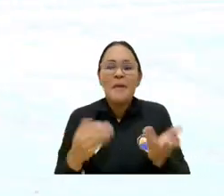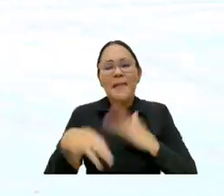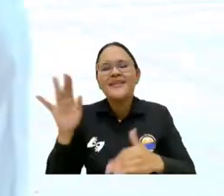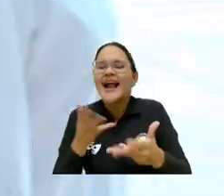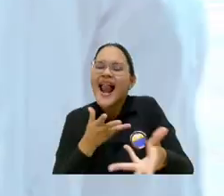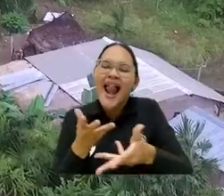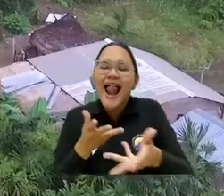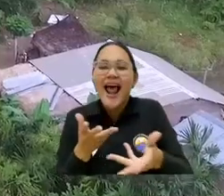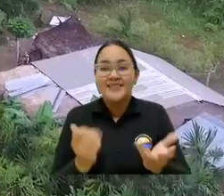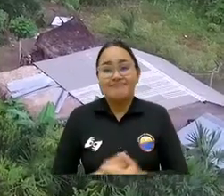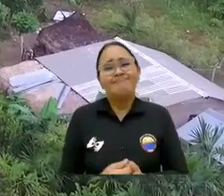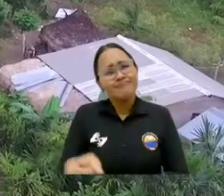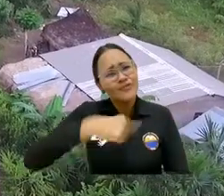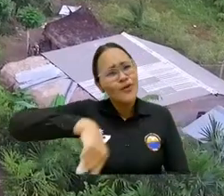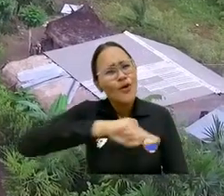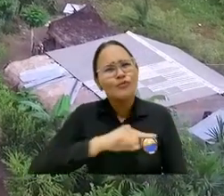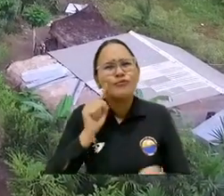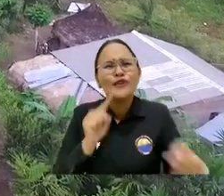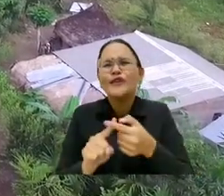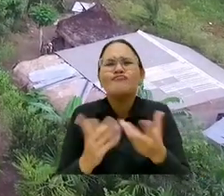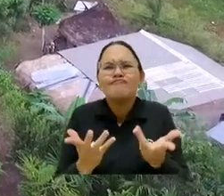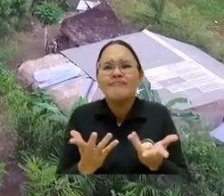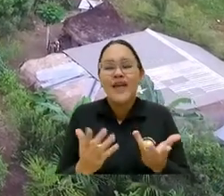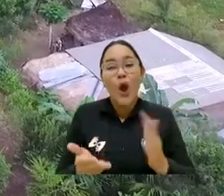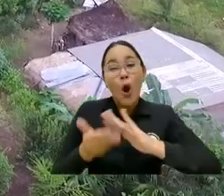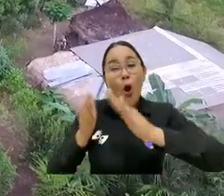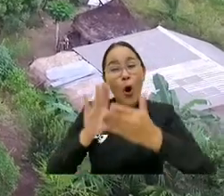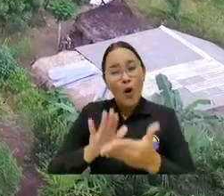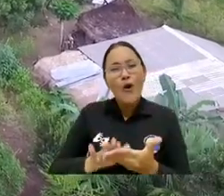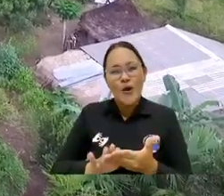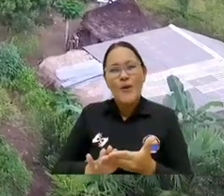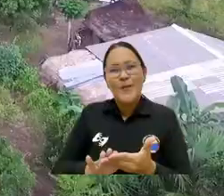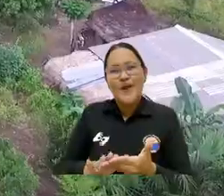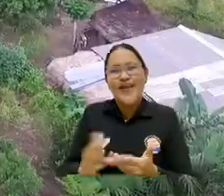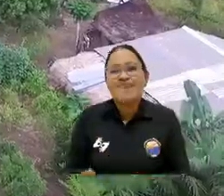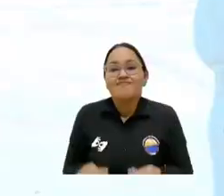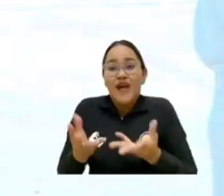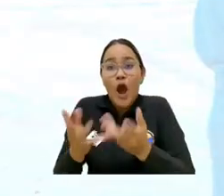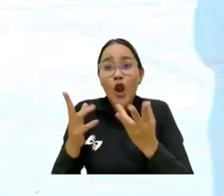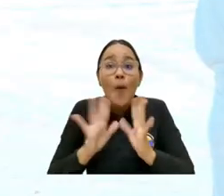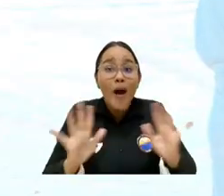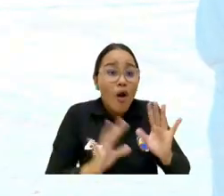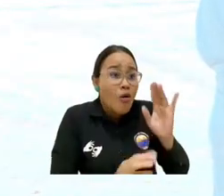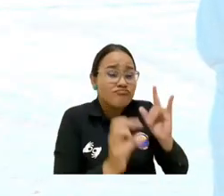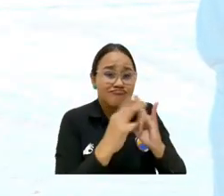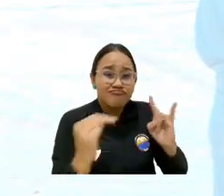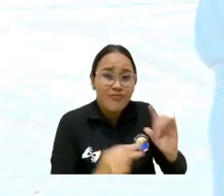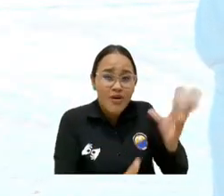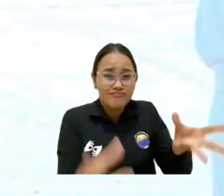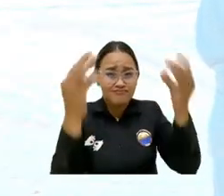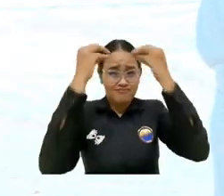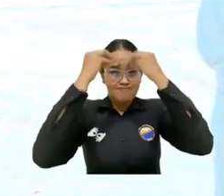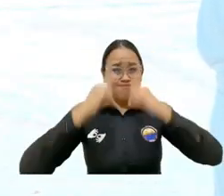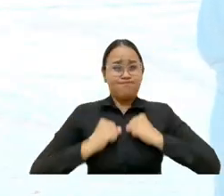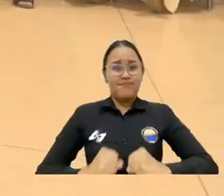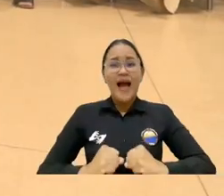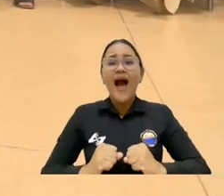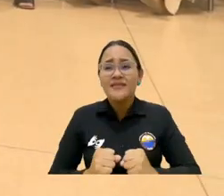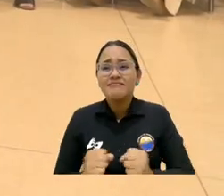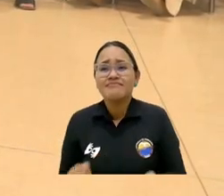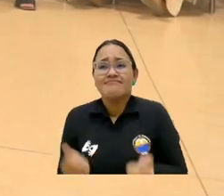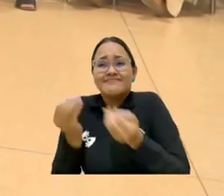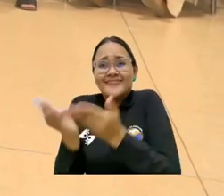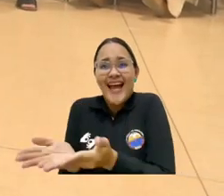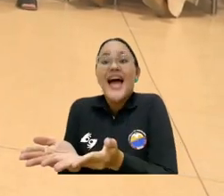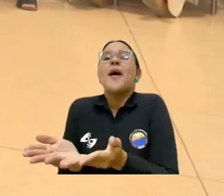compartir un poco, para nosotros llevar a nuestra comunidad no solo el conocimiento aprendido en la universidad, sino también a nuestro